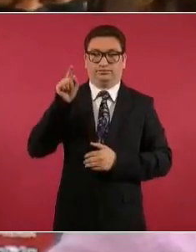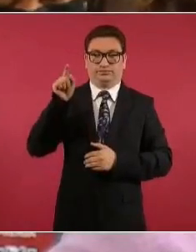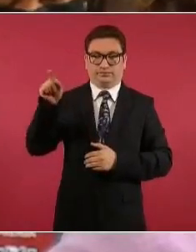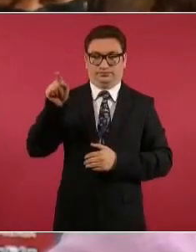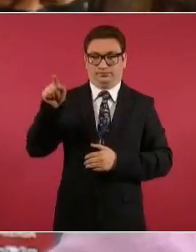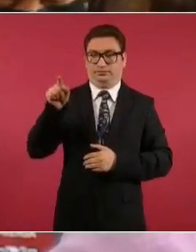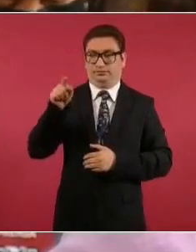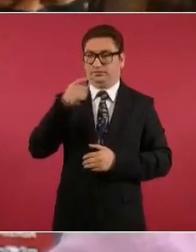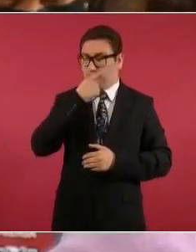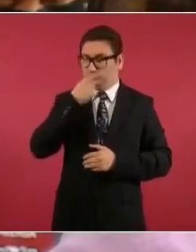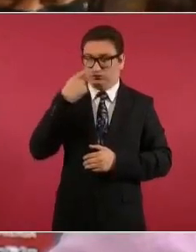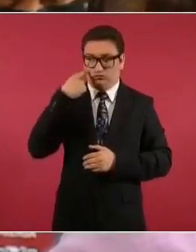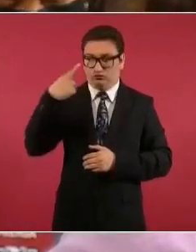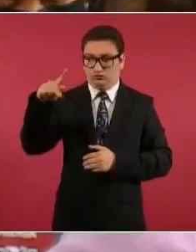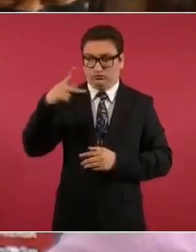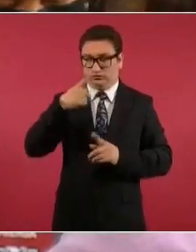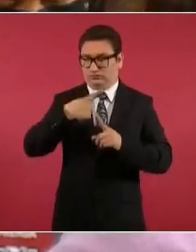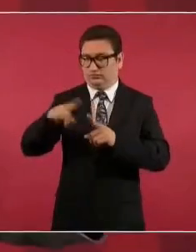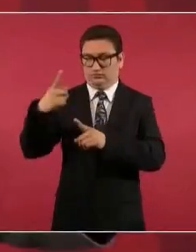interpretaciones distintas,